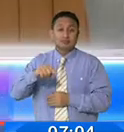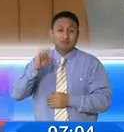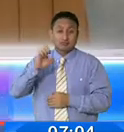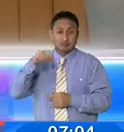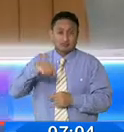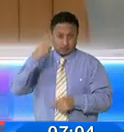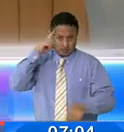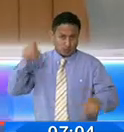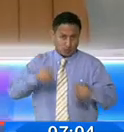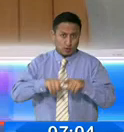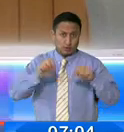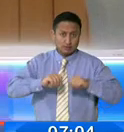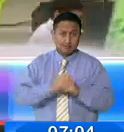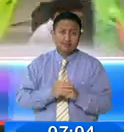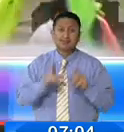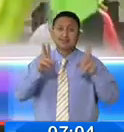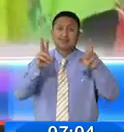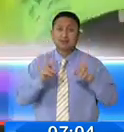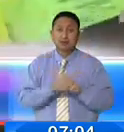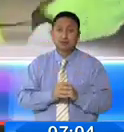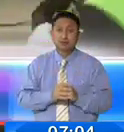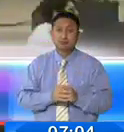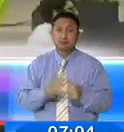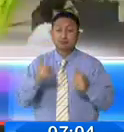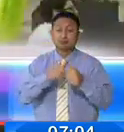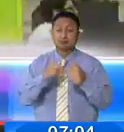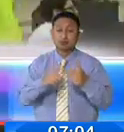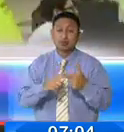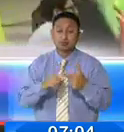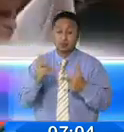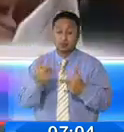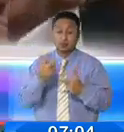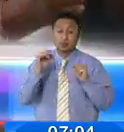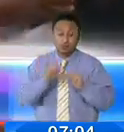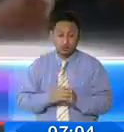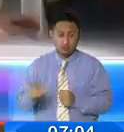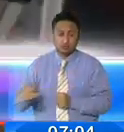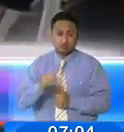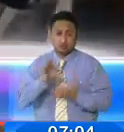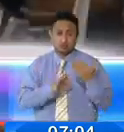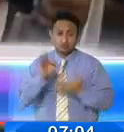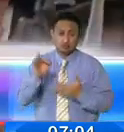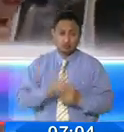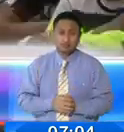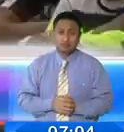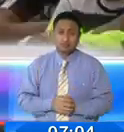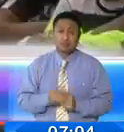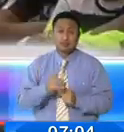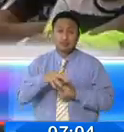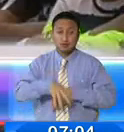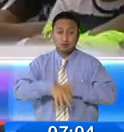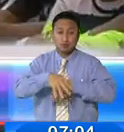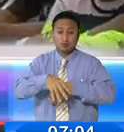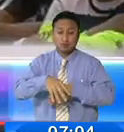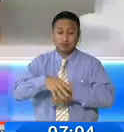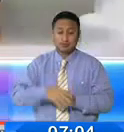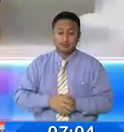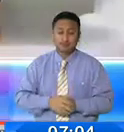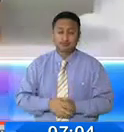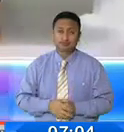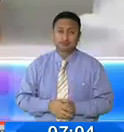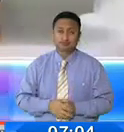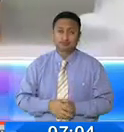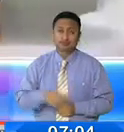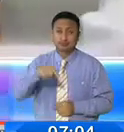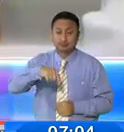consensos en torno a los dos únicos actos que serían autorizados en campaña, caravanas y caminatas. Haya flujo